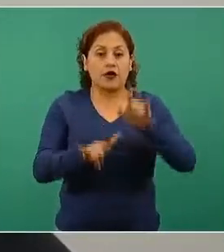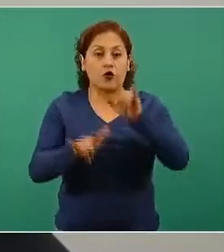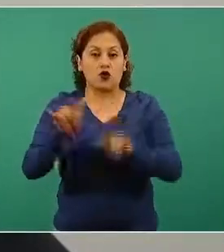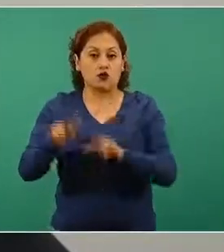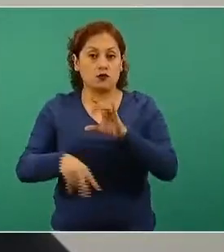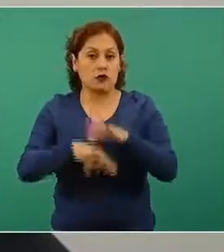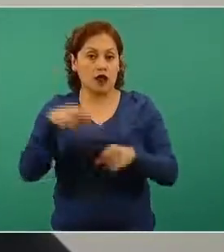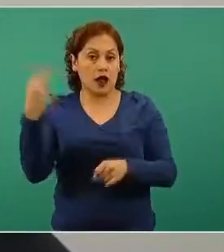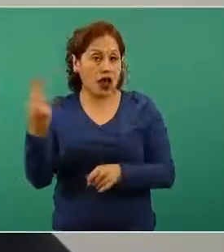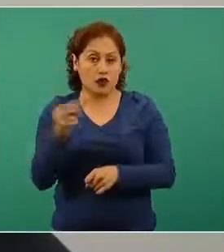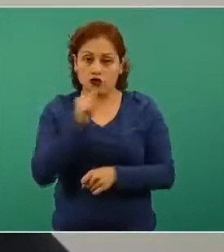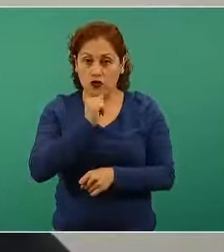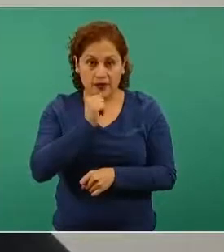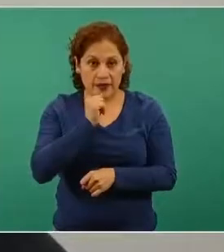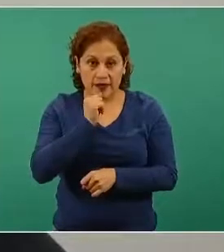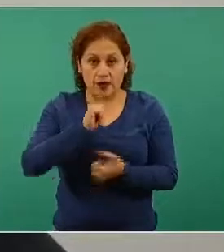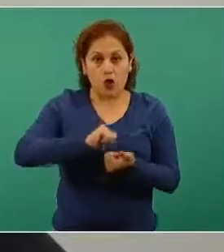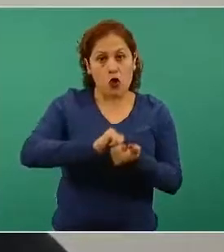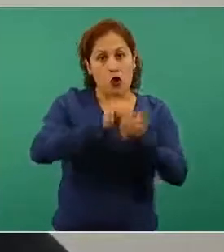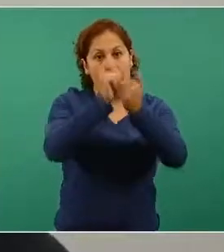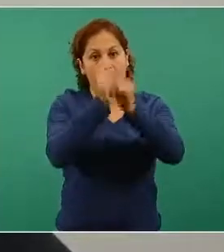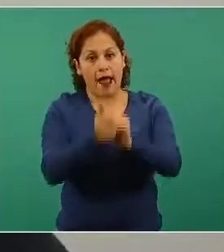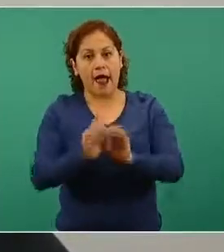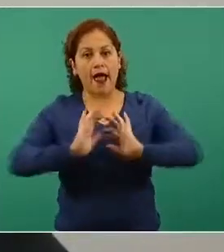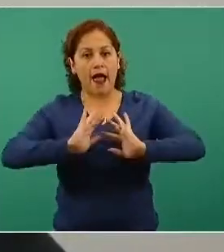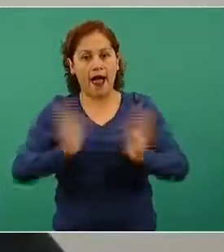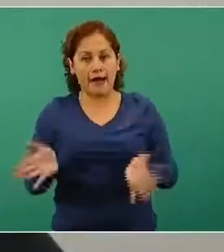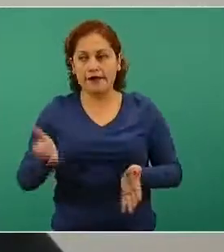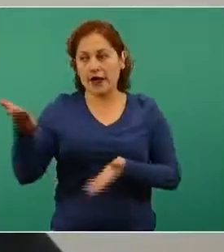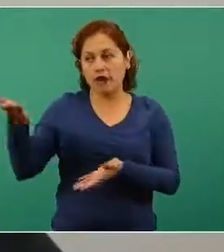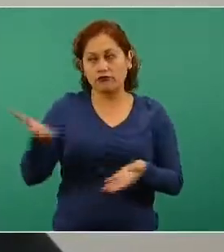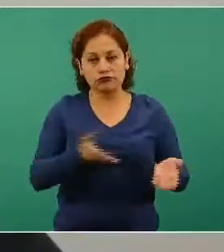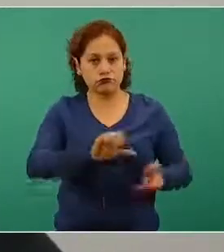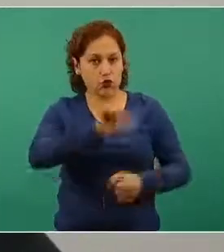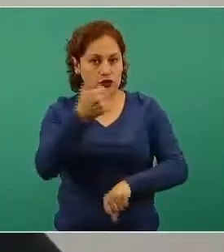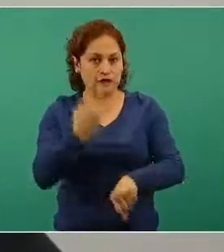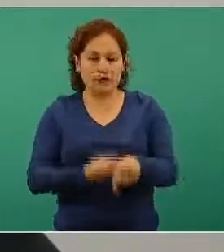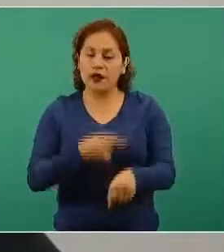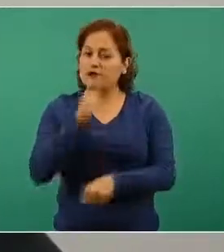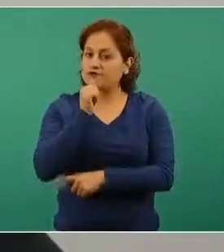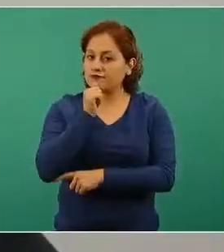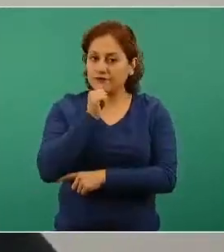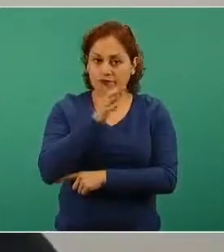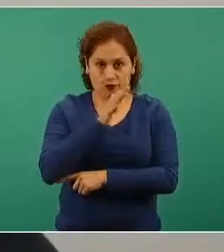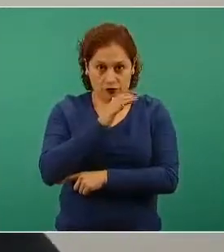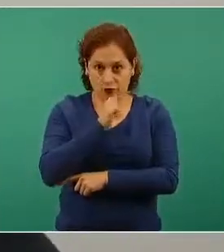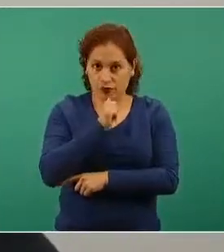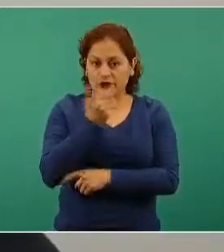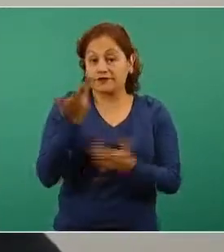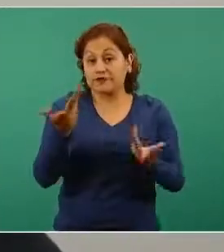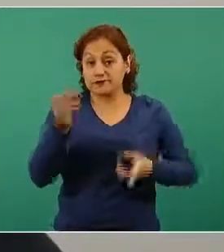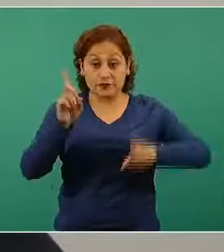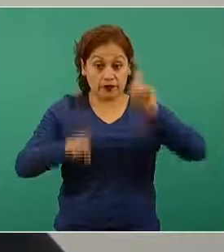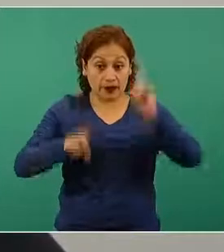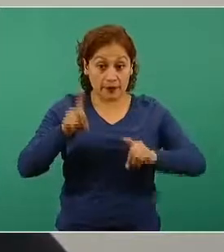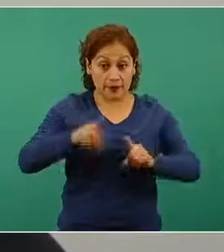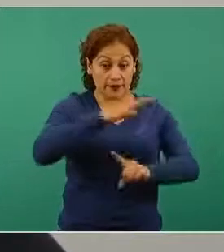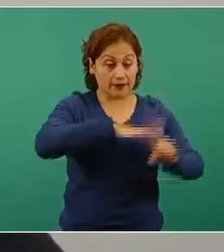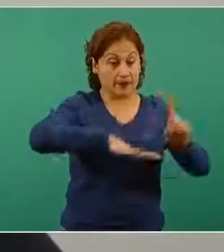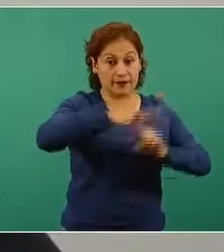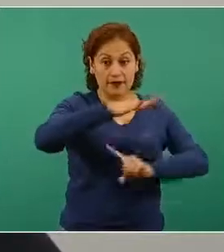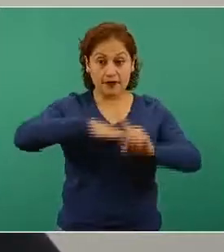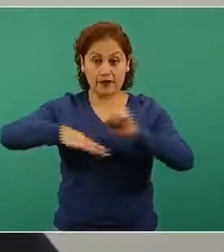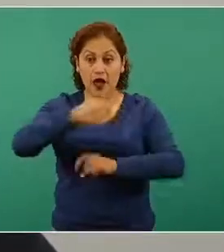porque la capacidad hospitalaria de por sí es baja. Entonces, es un tema muy dinámico. Los lineamientos tienen claramente